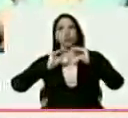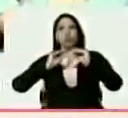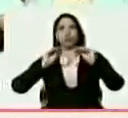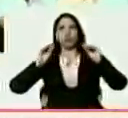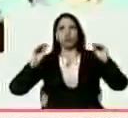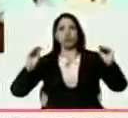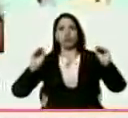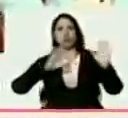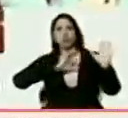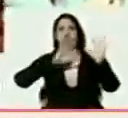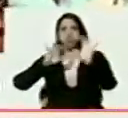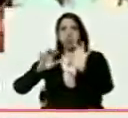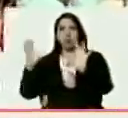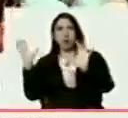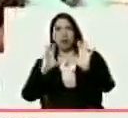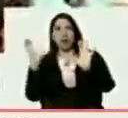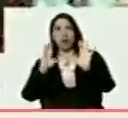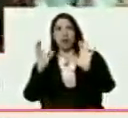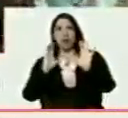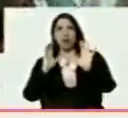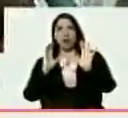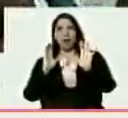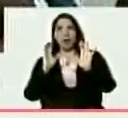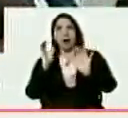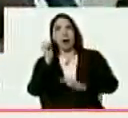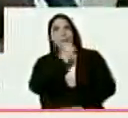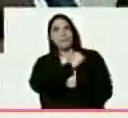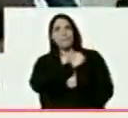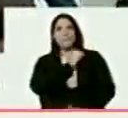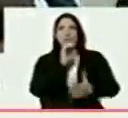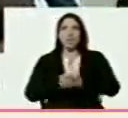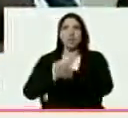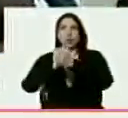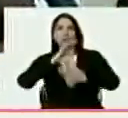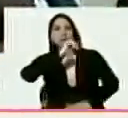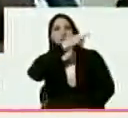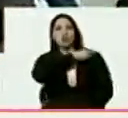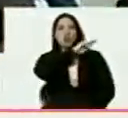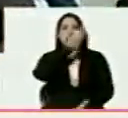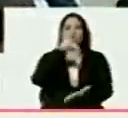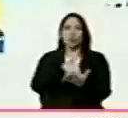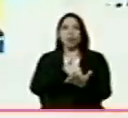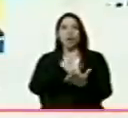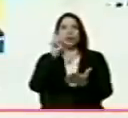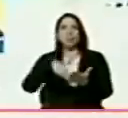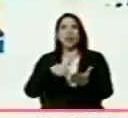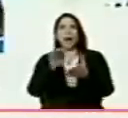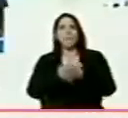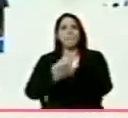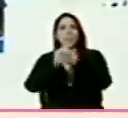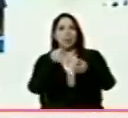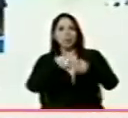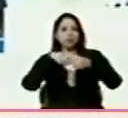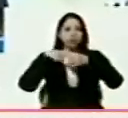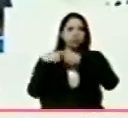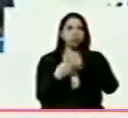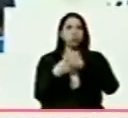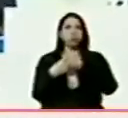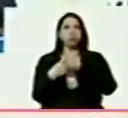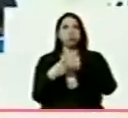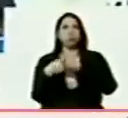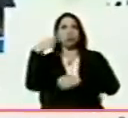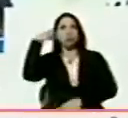Caracas, compañeros de la Dirección Nacional, compañeros del gran polo patriótico